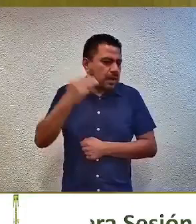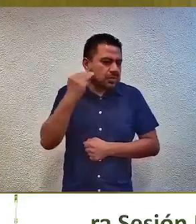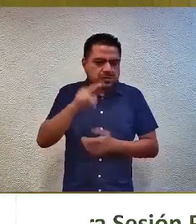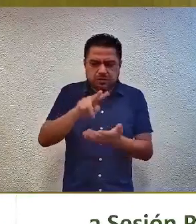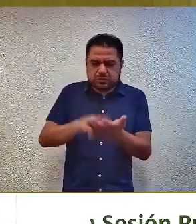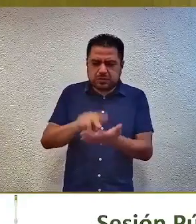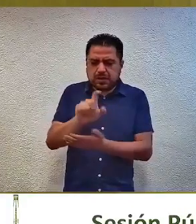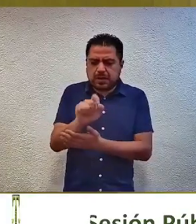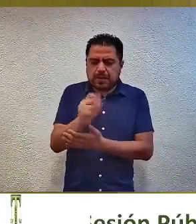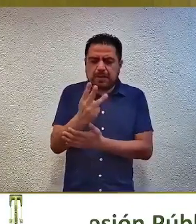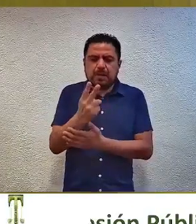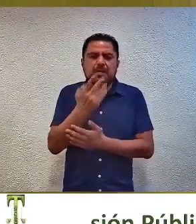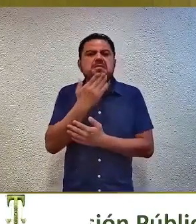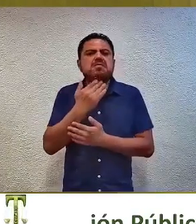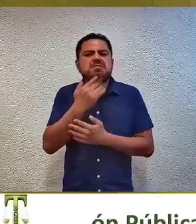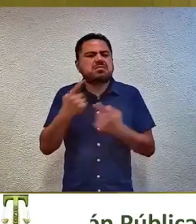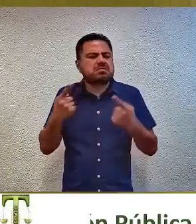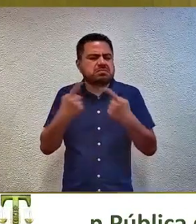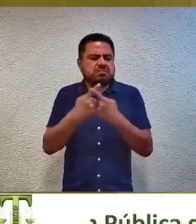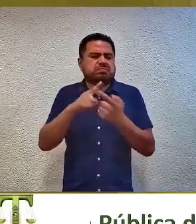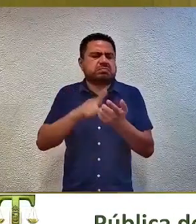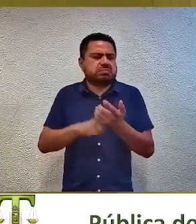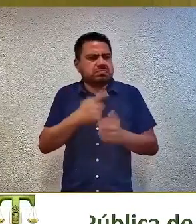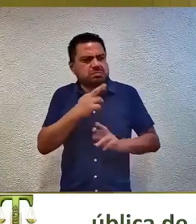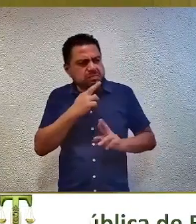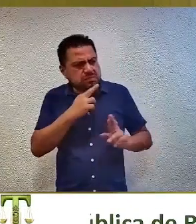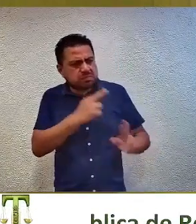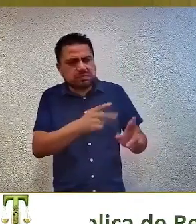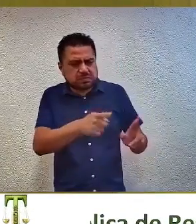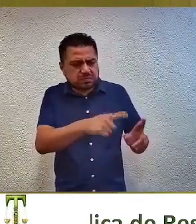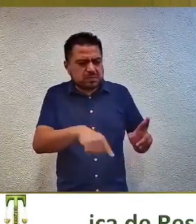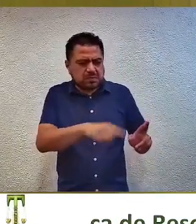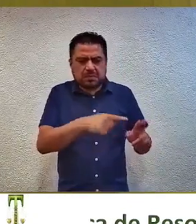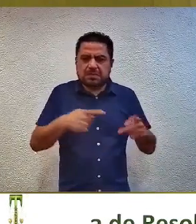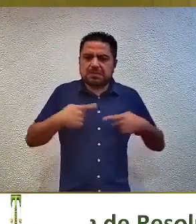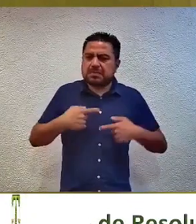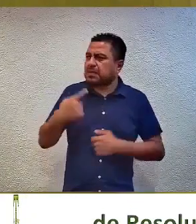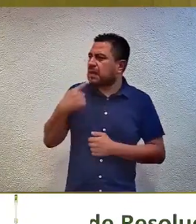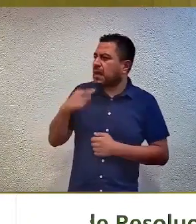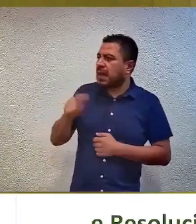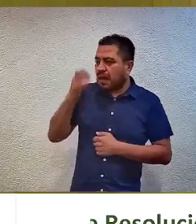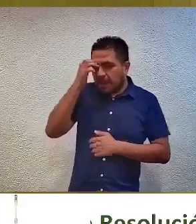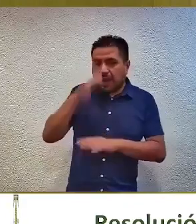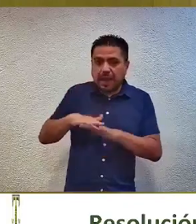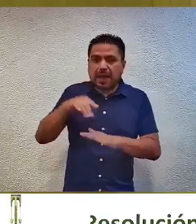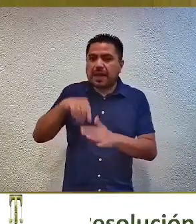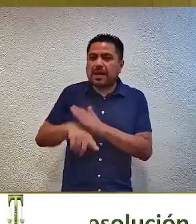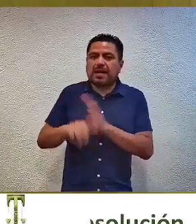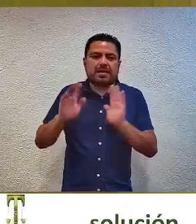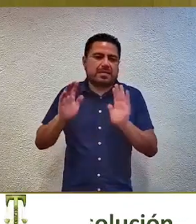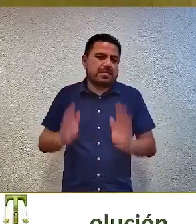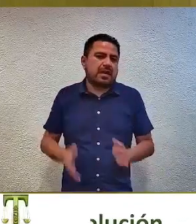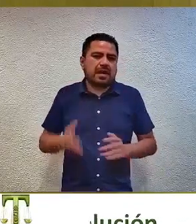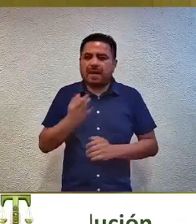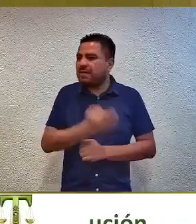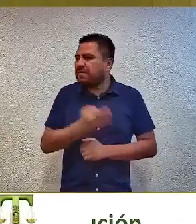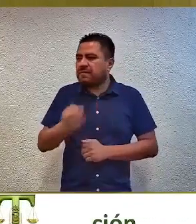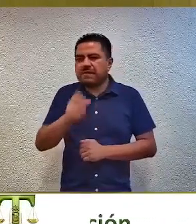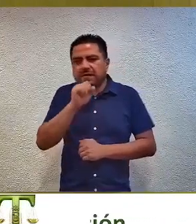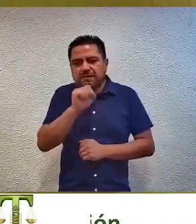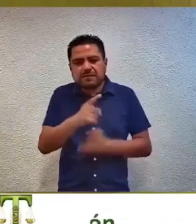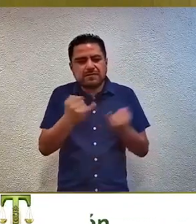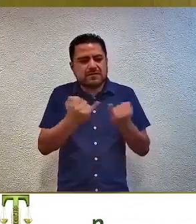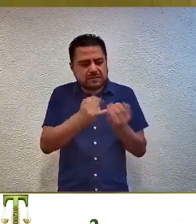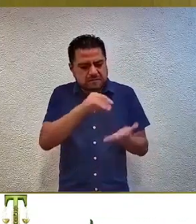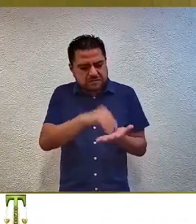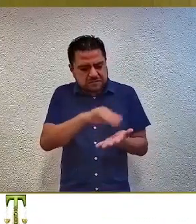sin que exista controversia respecto a que las y los enjuiciantes tuvieron conocimiento del acto impugnado en la misma fecha en que se celebró la